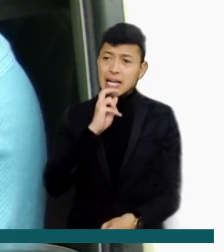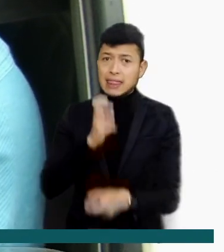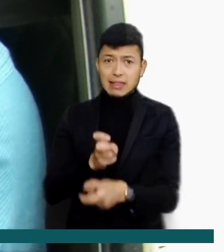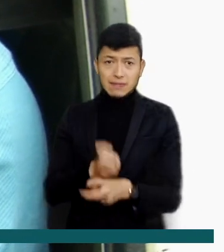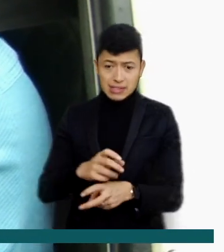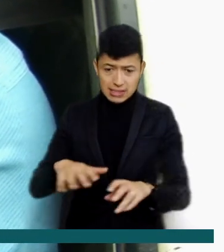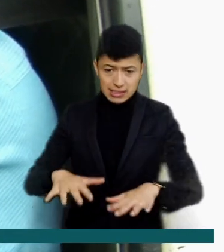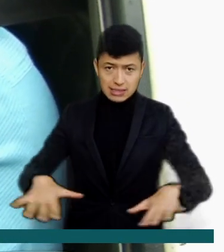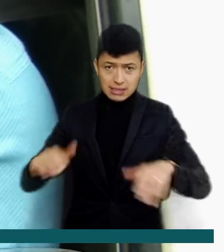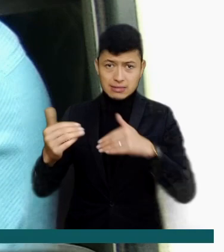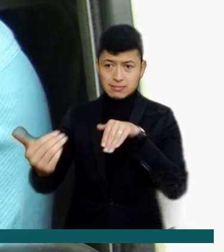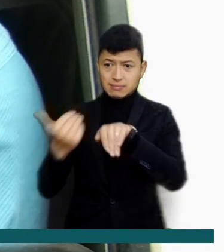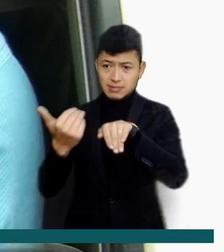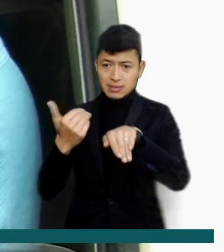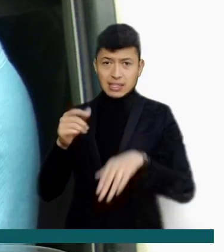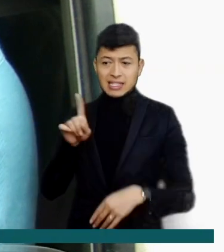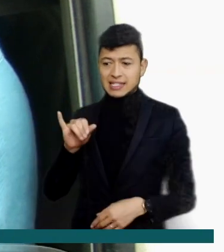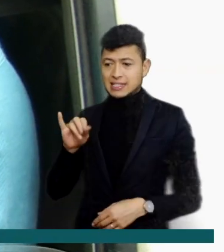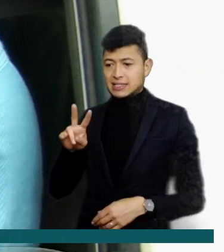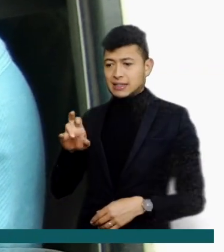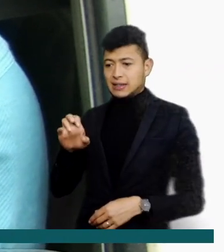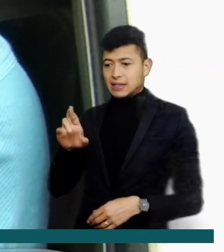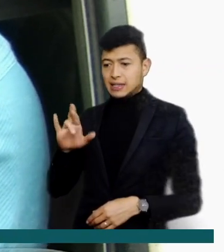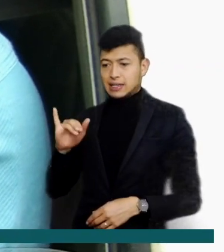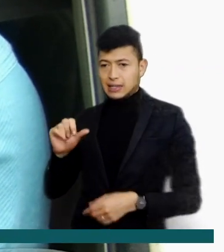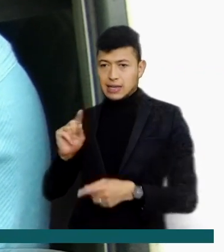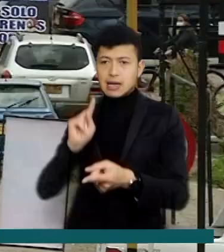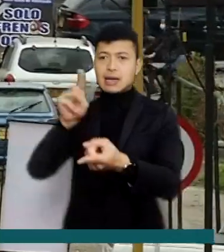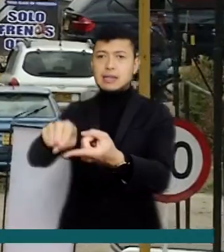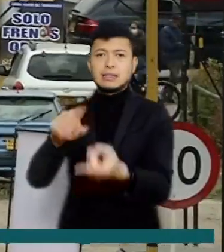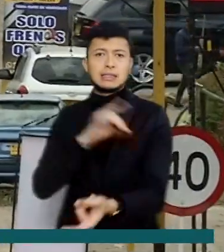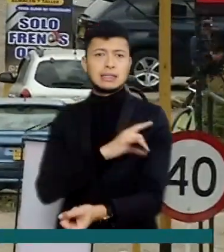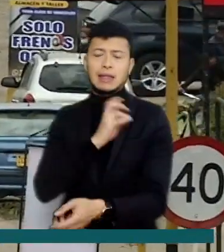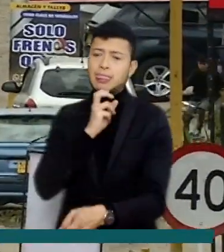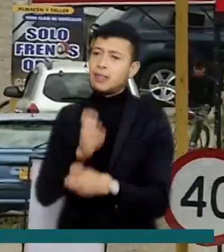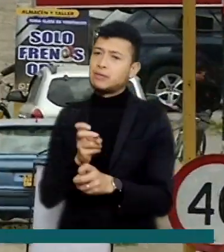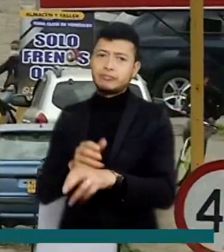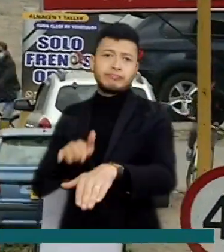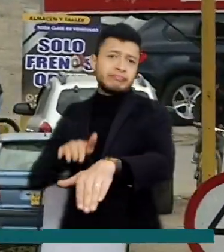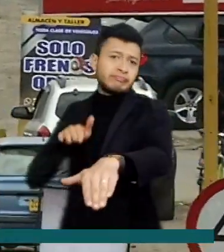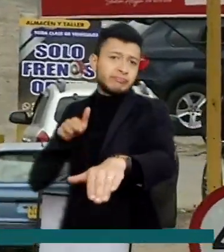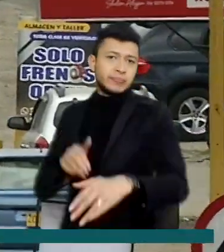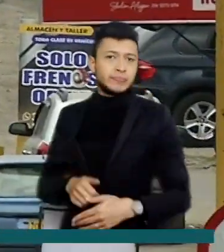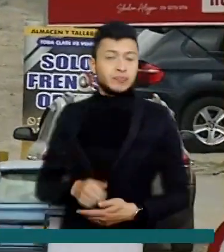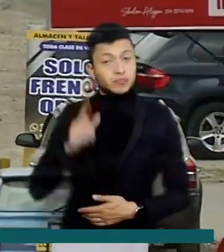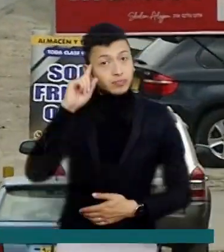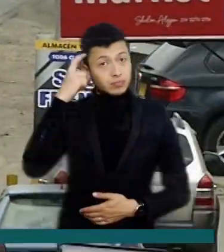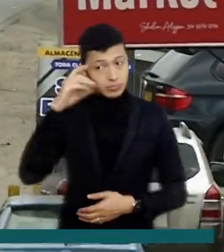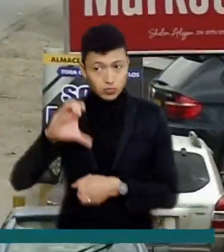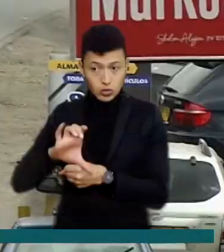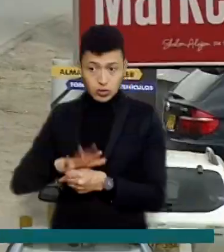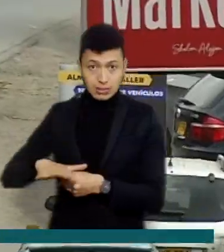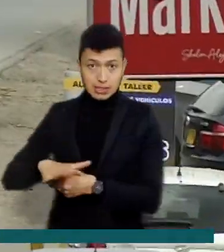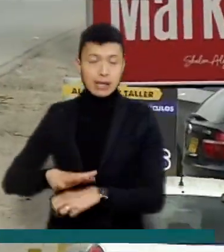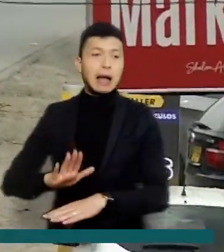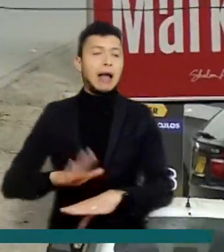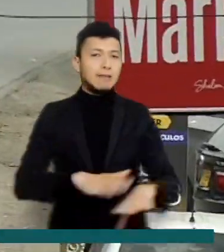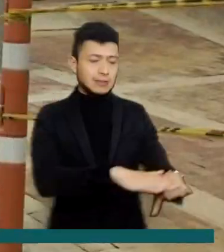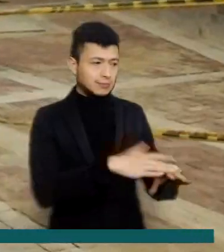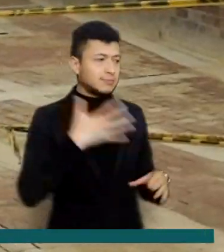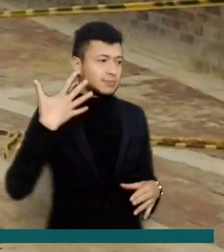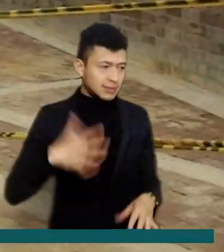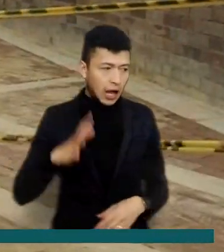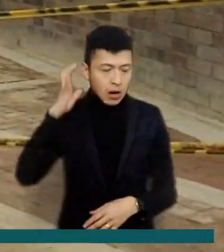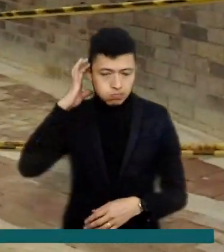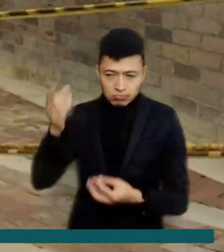para pasar este pedazo de Siberia aquí a Chía, es difícil. Al respecto, la gobernación de Cundinamarca anunció